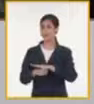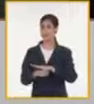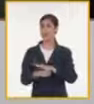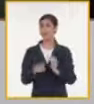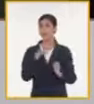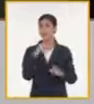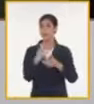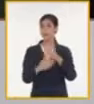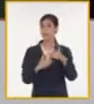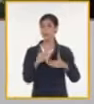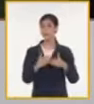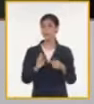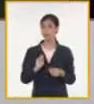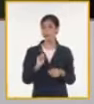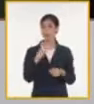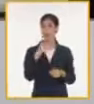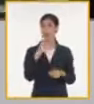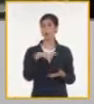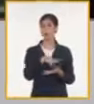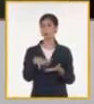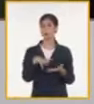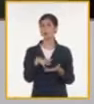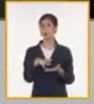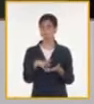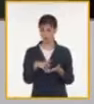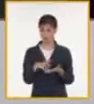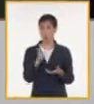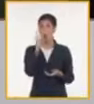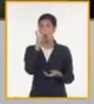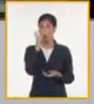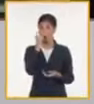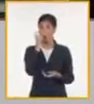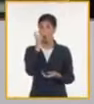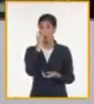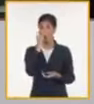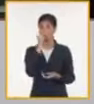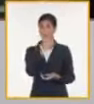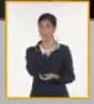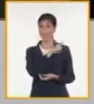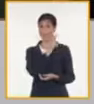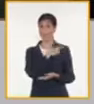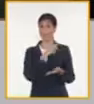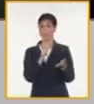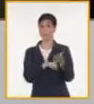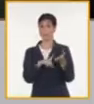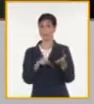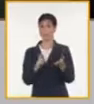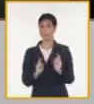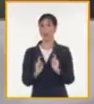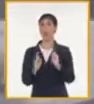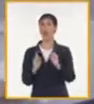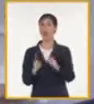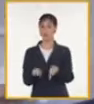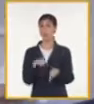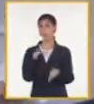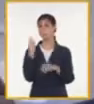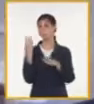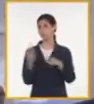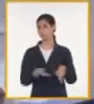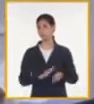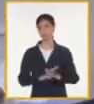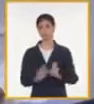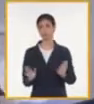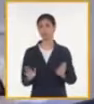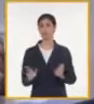del partido En calaría impune tambén cuál es la misión de ellos tod eran capitanes todos venían a hacer a fomentar nuevamente el Bandido